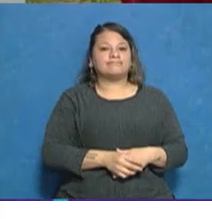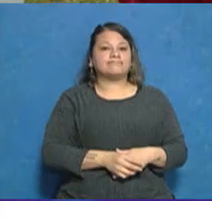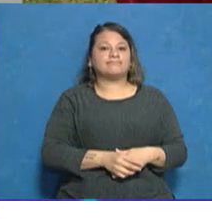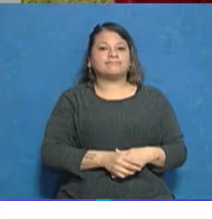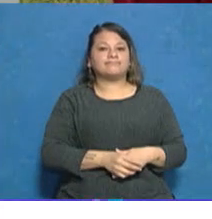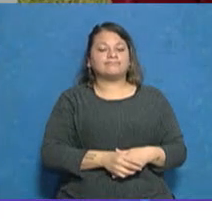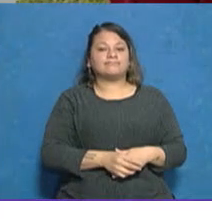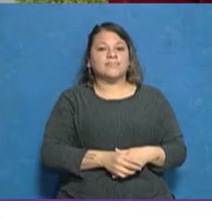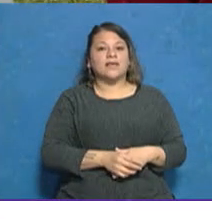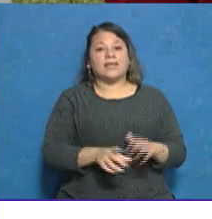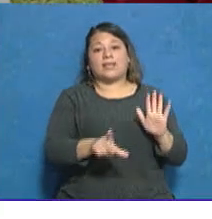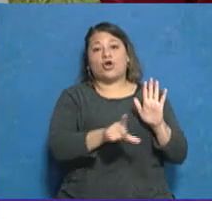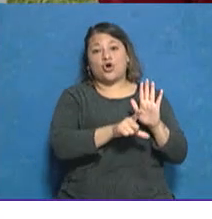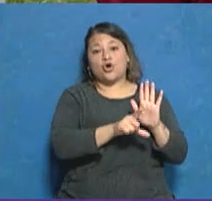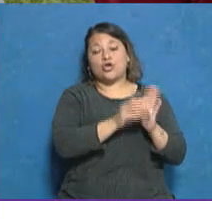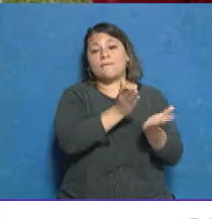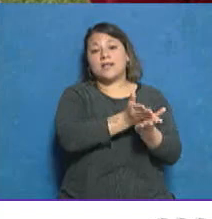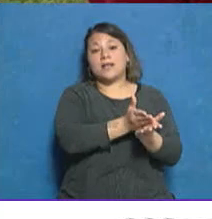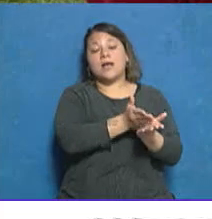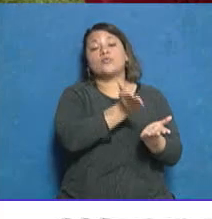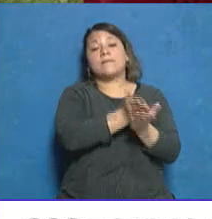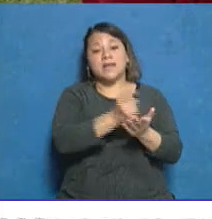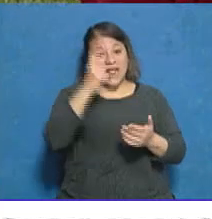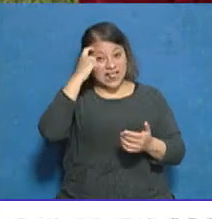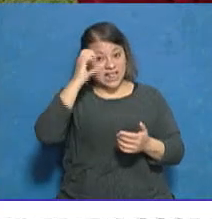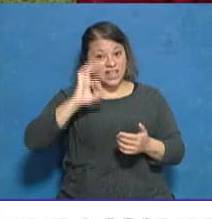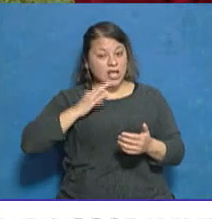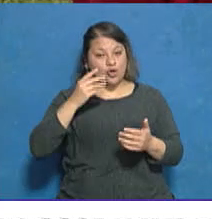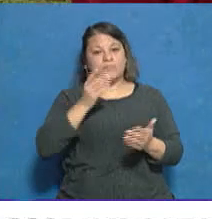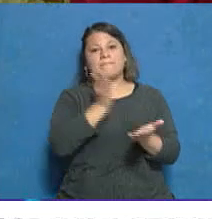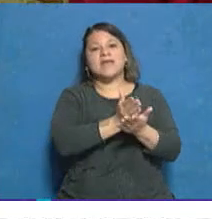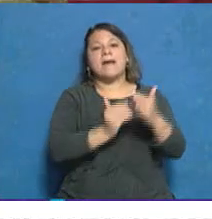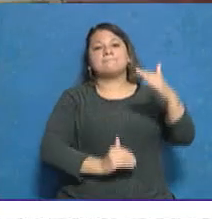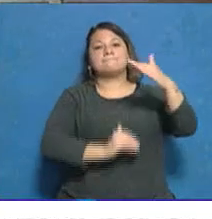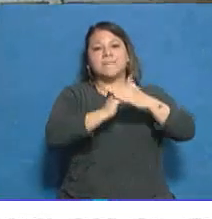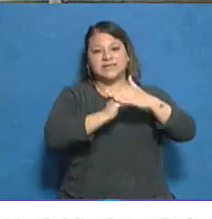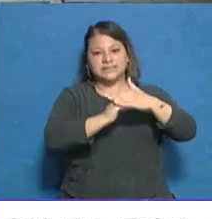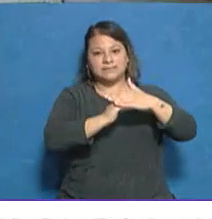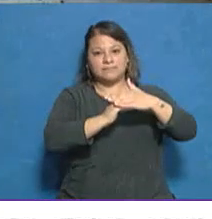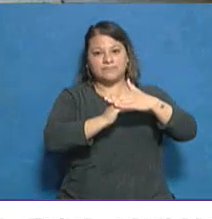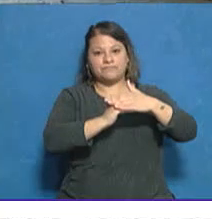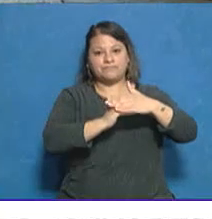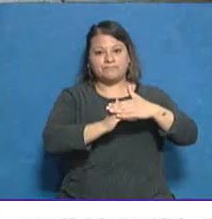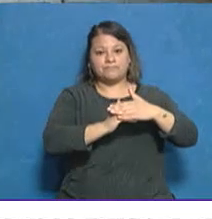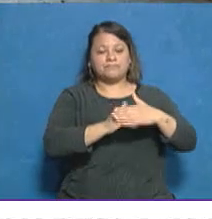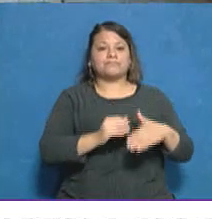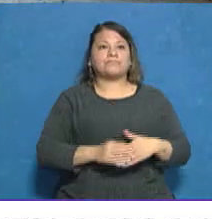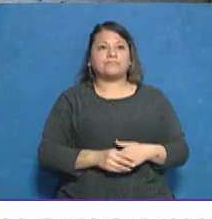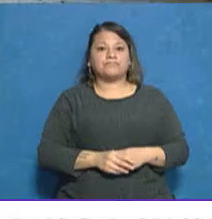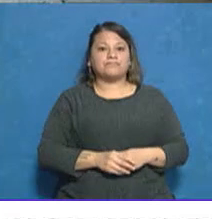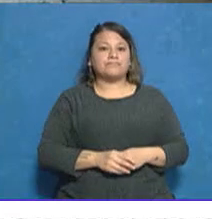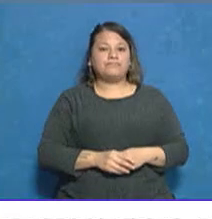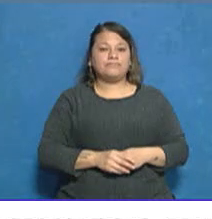Código Penal, en este caso la pena de 10 años, que es la máxima que prevé el mismo, toda vez que su conducta